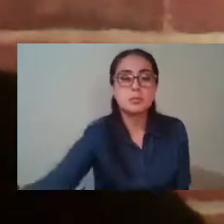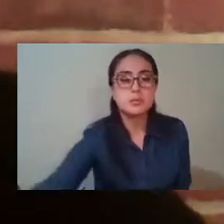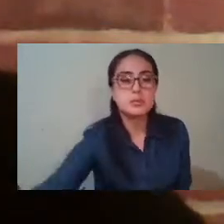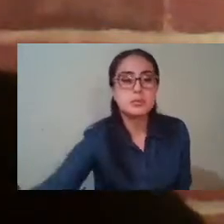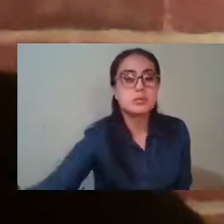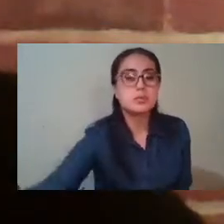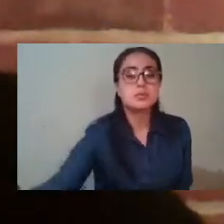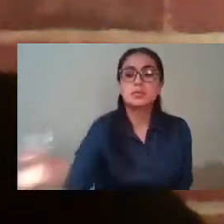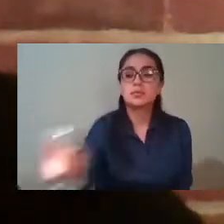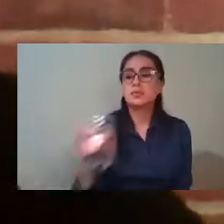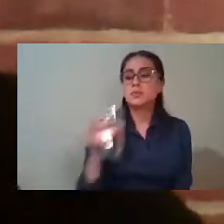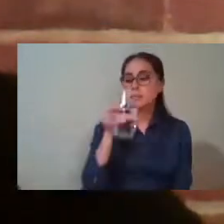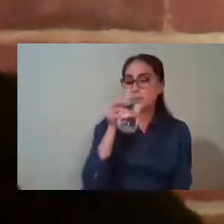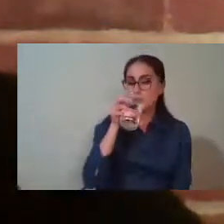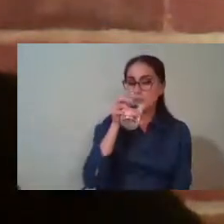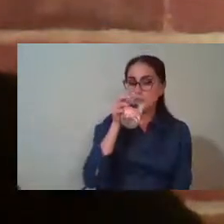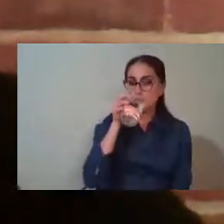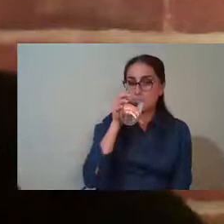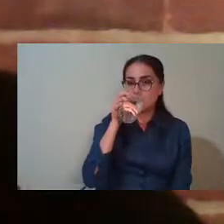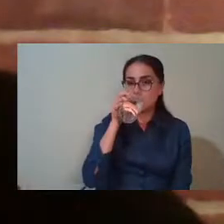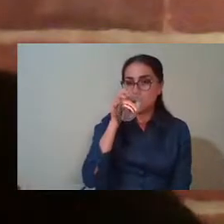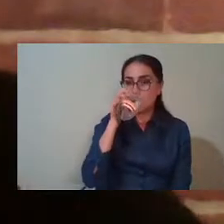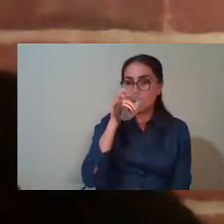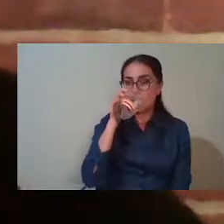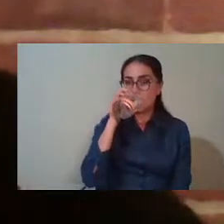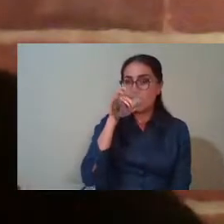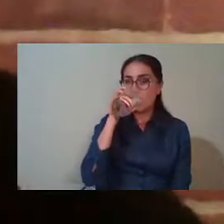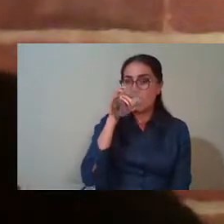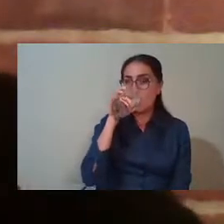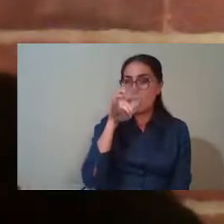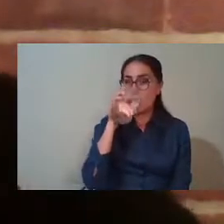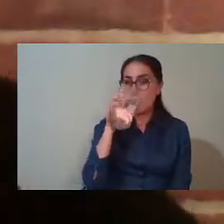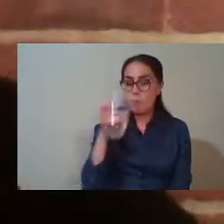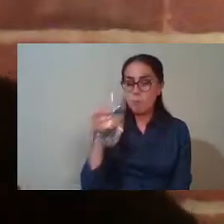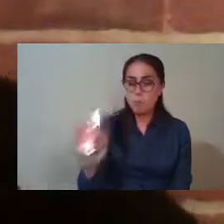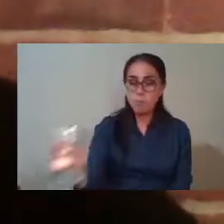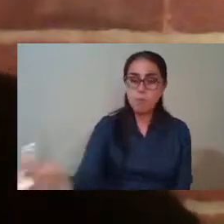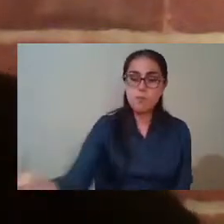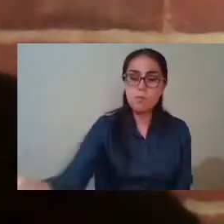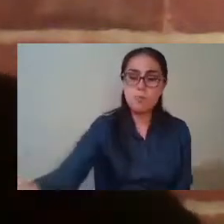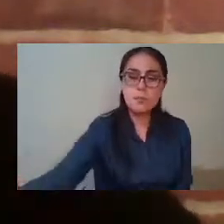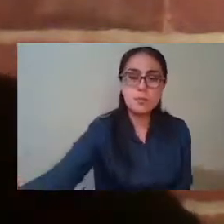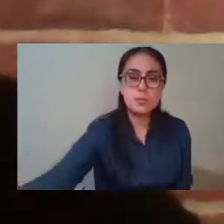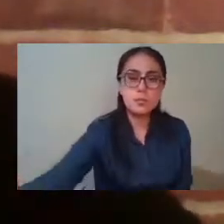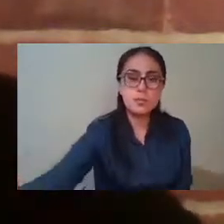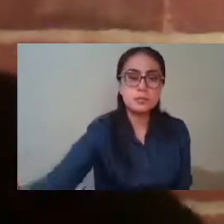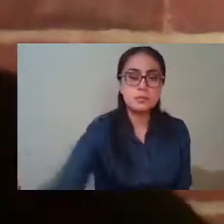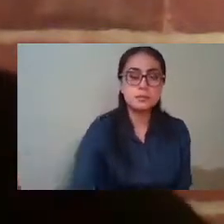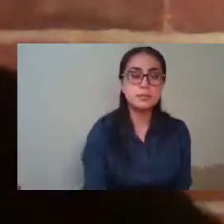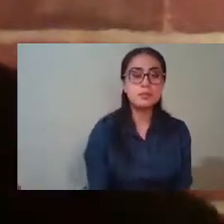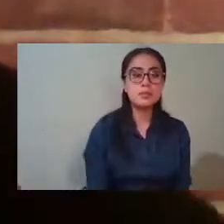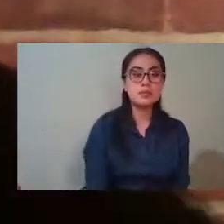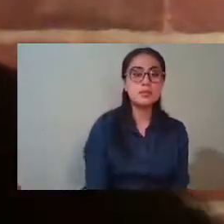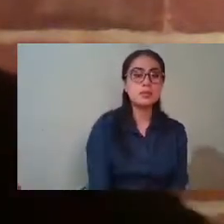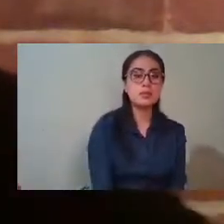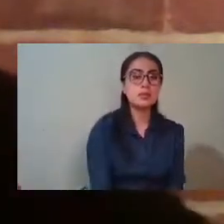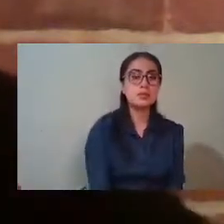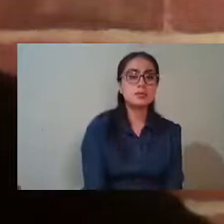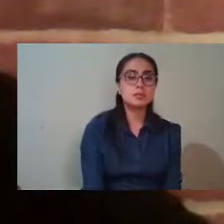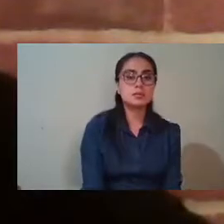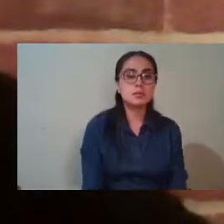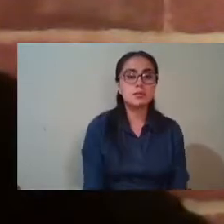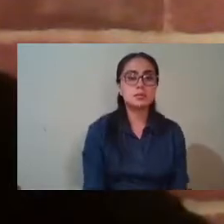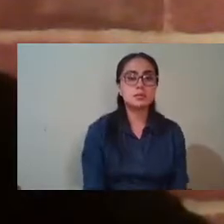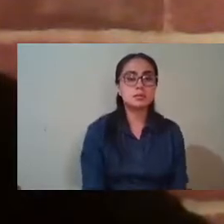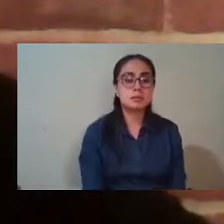fuera del campo de la lógica conceptual. Ahora voy a explicar cómo. En principio,